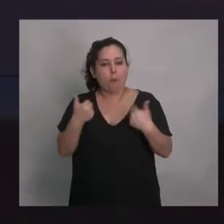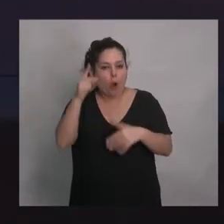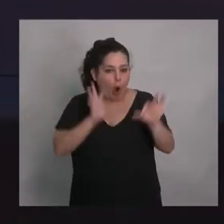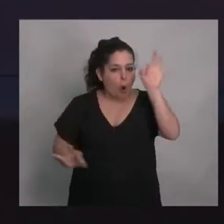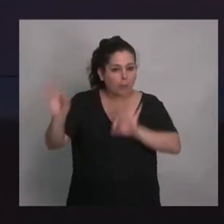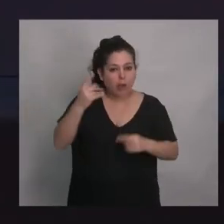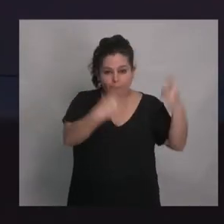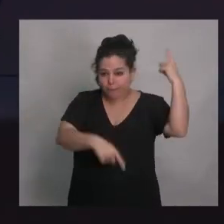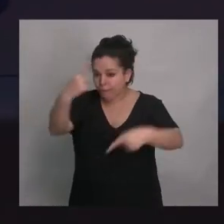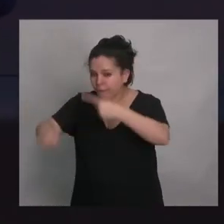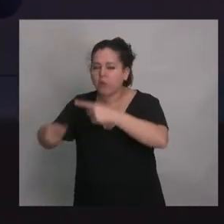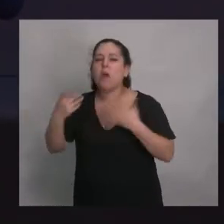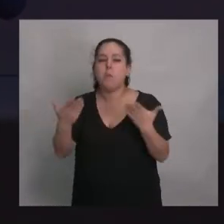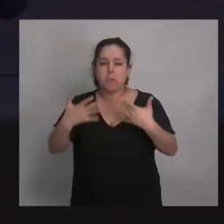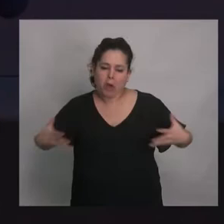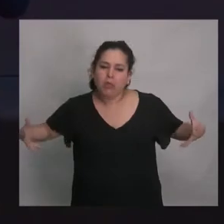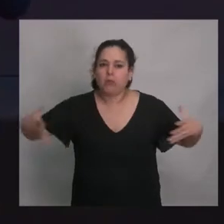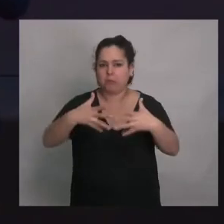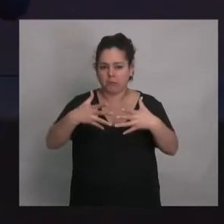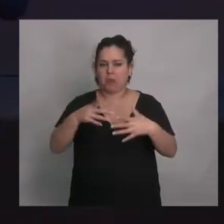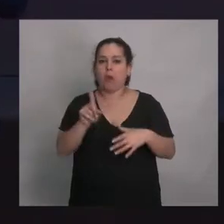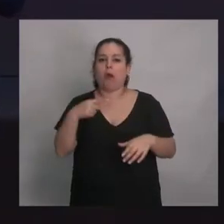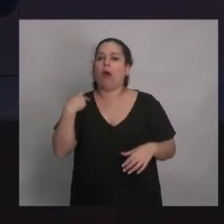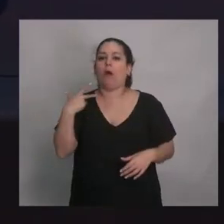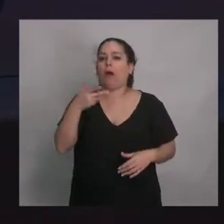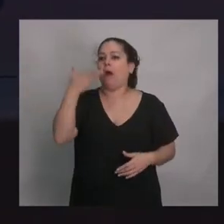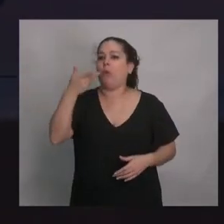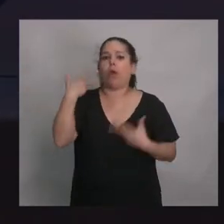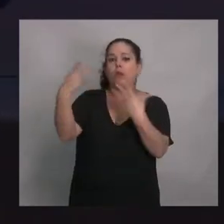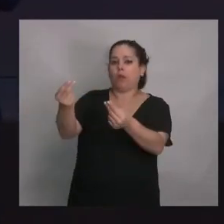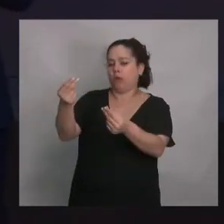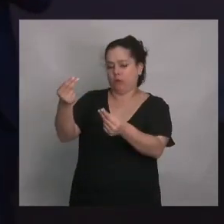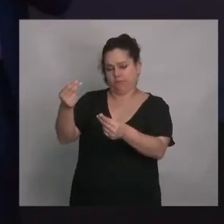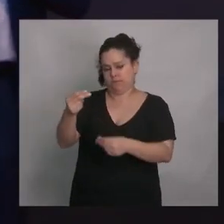diferencias y no de impedirle la palabra absolutamente a nadie